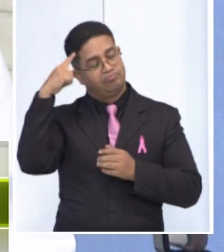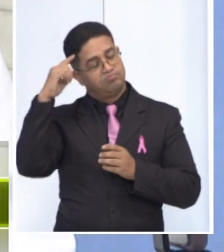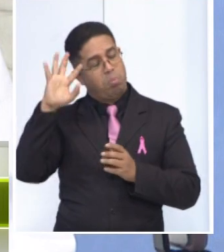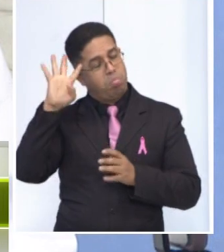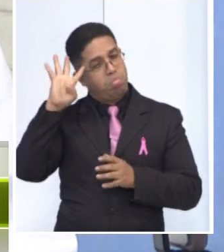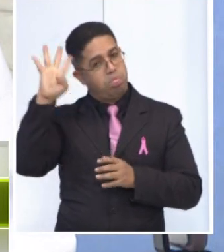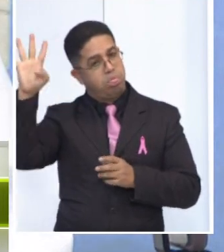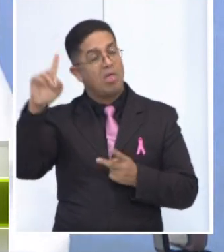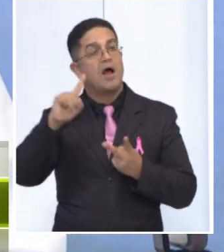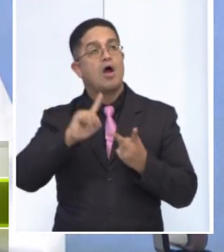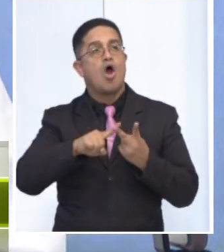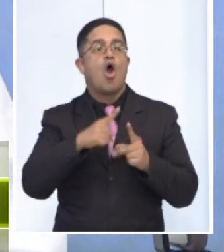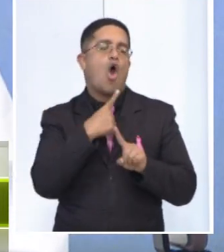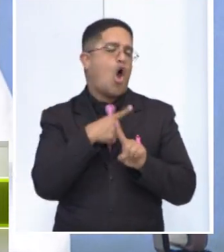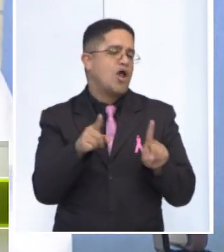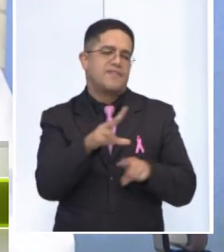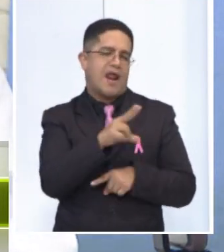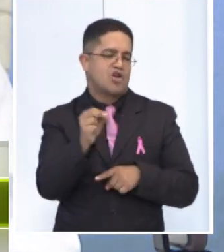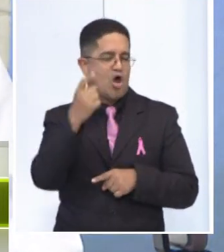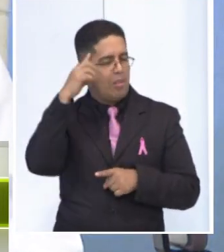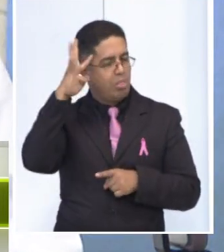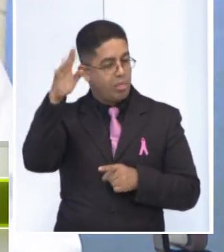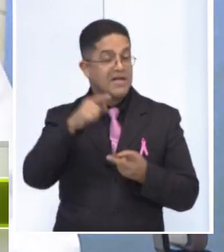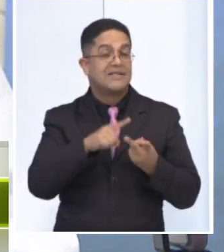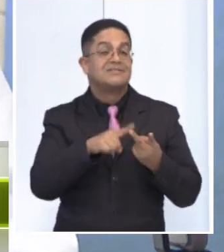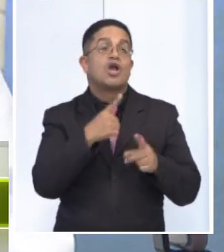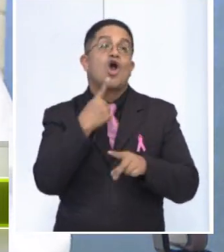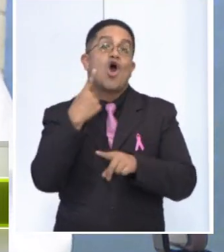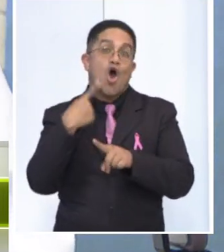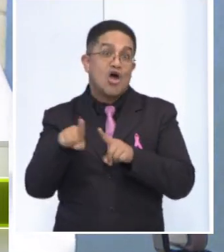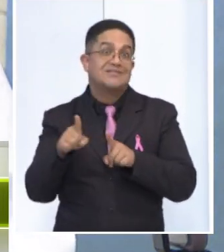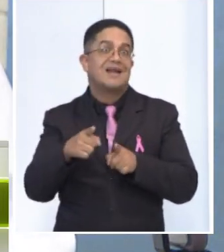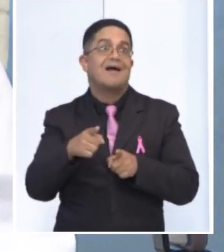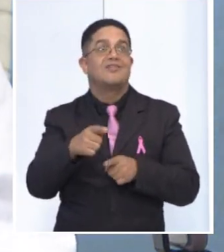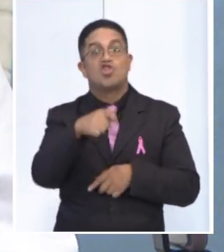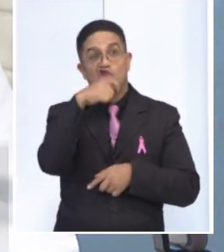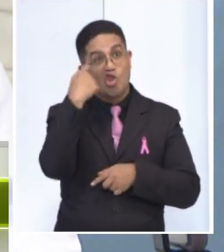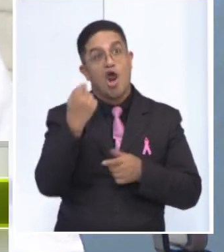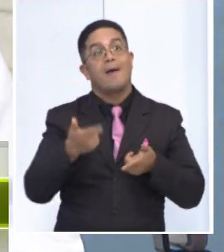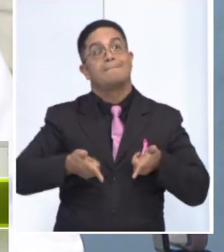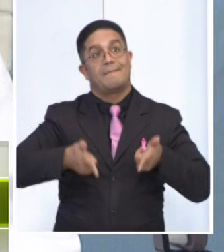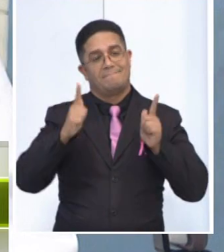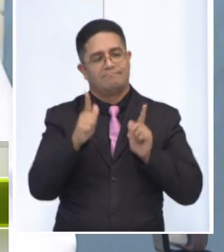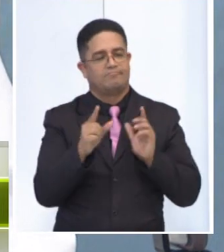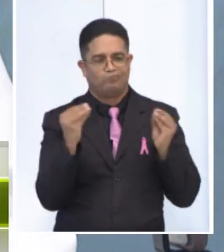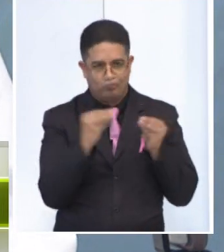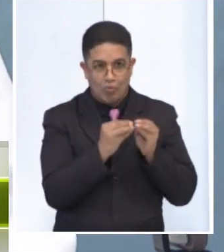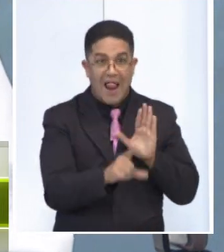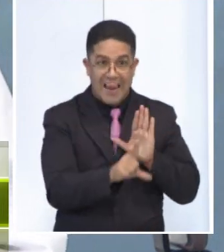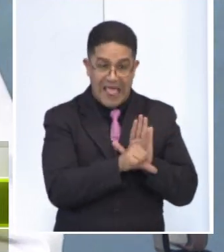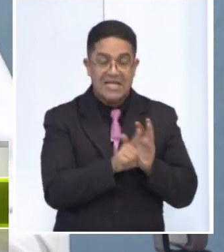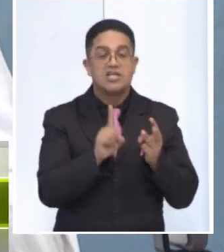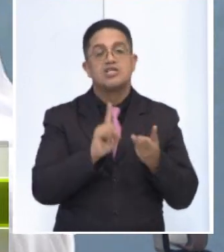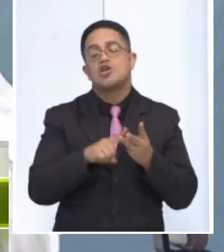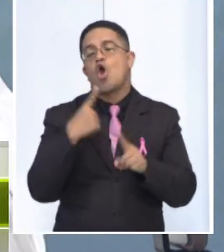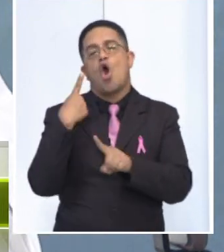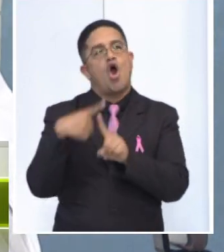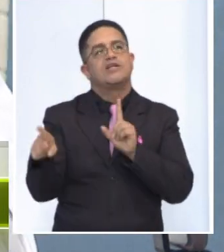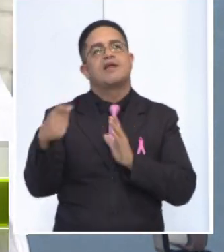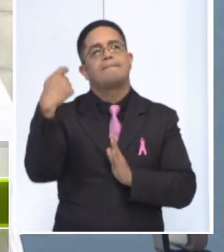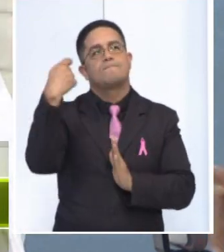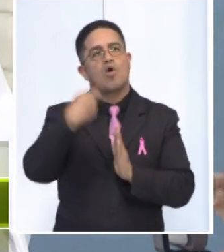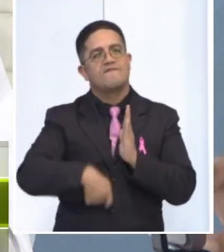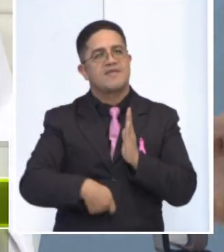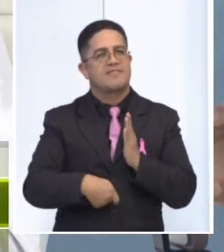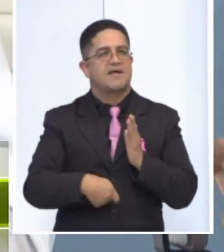son psicotrópicas, y por otro lado hay drogas que son lícitas y drogas ilícitas, ¿de acuerdo? Son legales y otros ilegales, ya sean por su forma